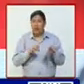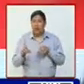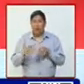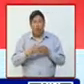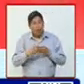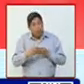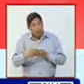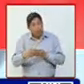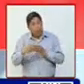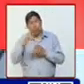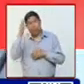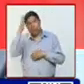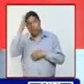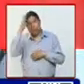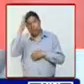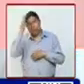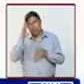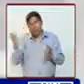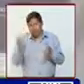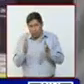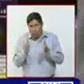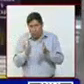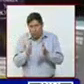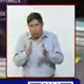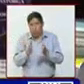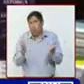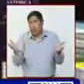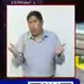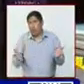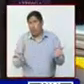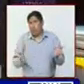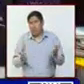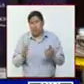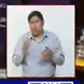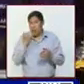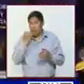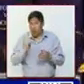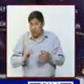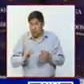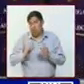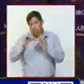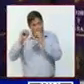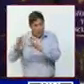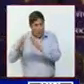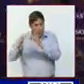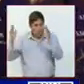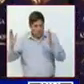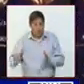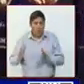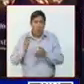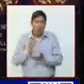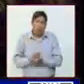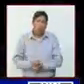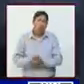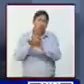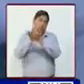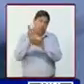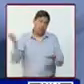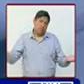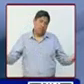es orientar al padre para encauzar, qué sé yo, la internación de esta menor para su